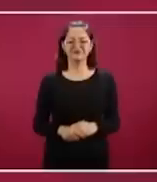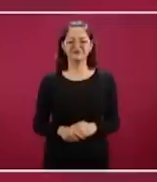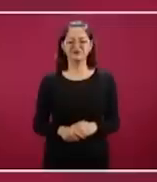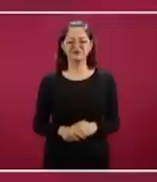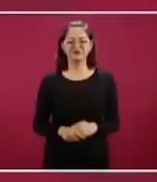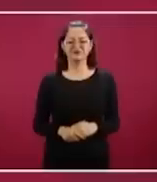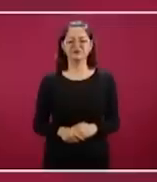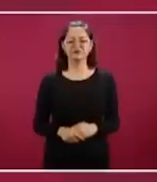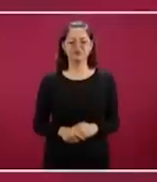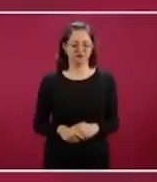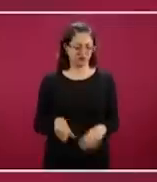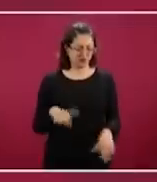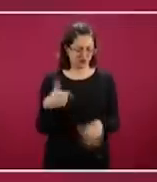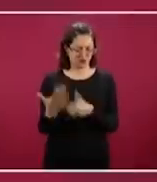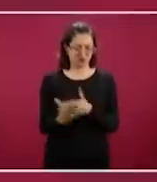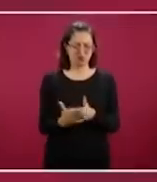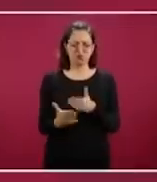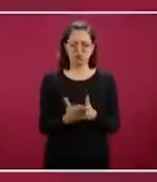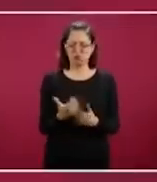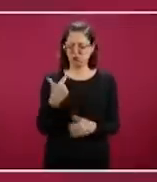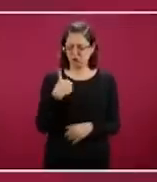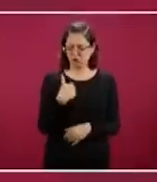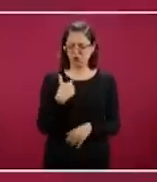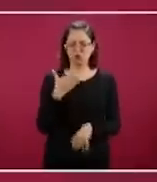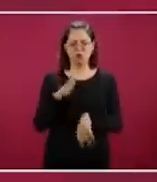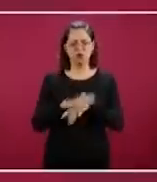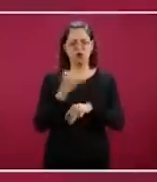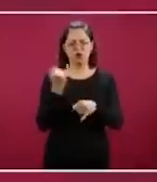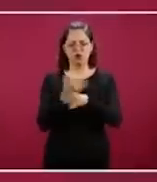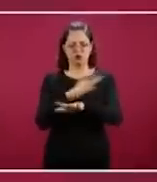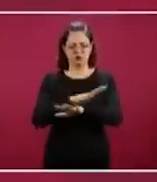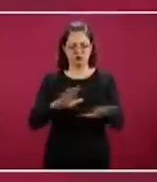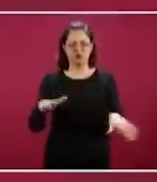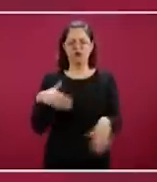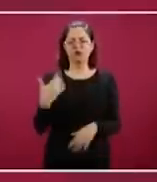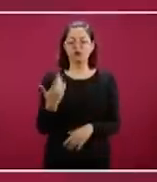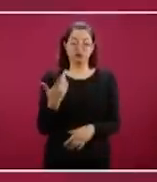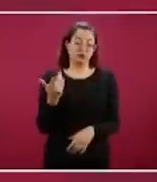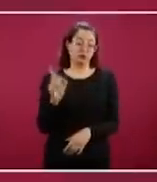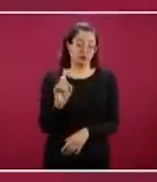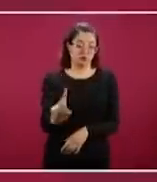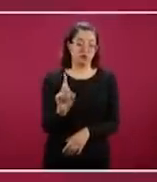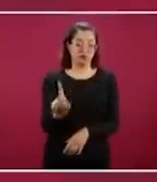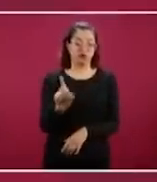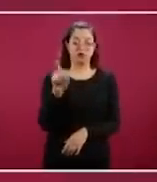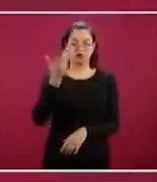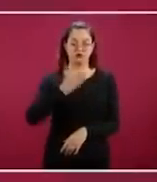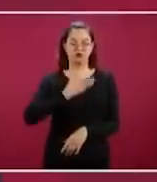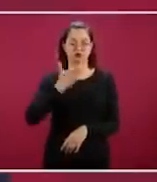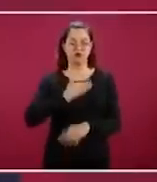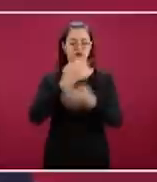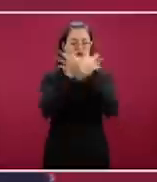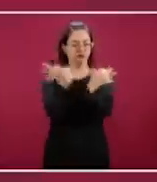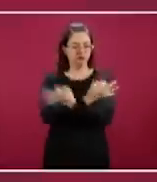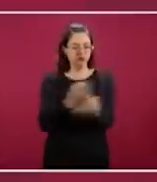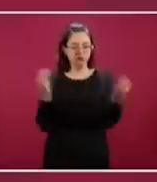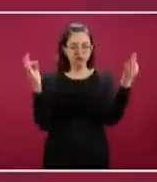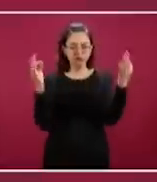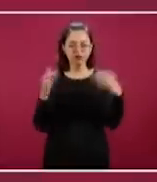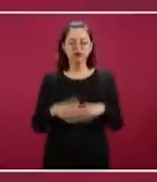Voy a informar también en el Zócalo el domingo y aprovecho